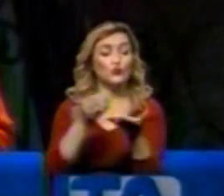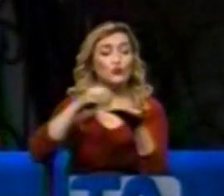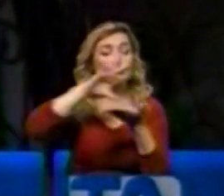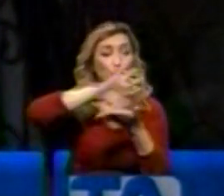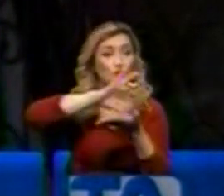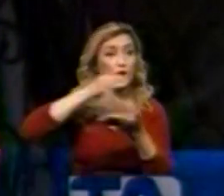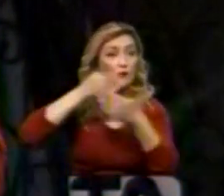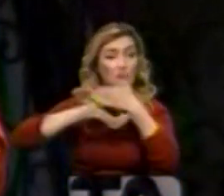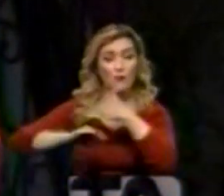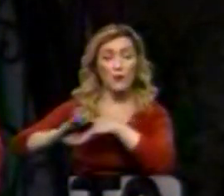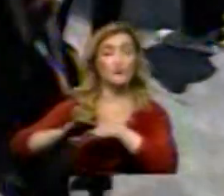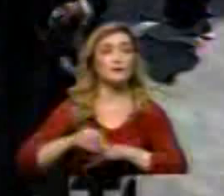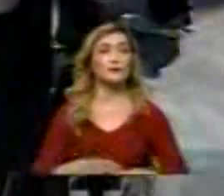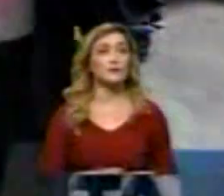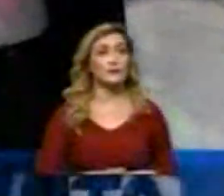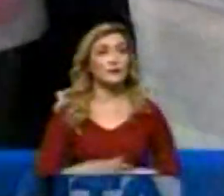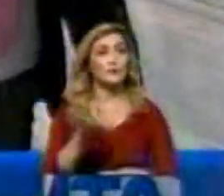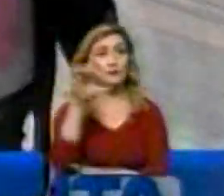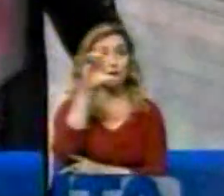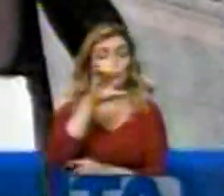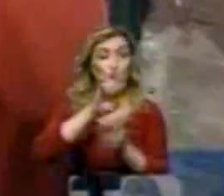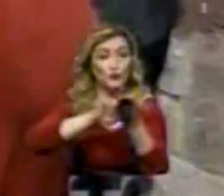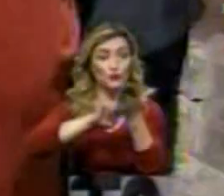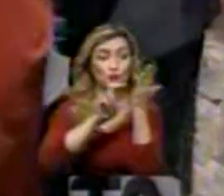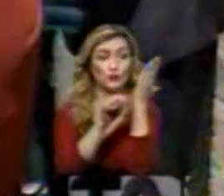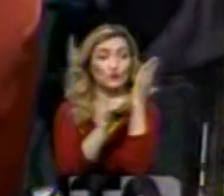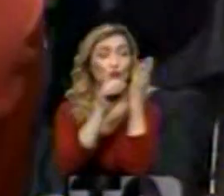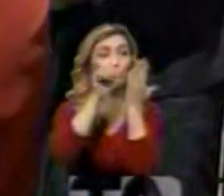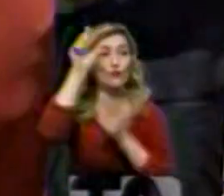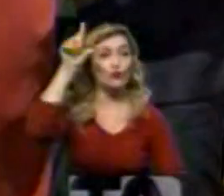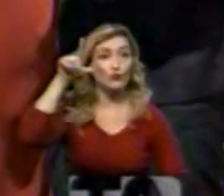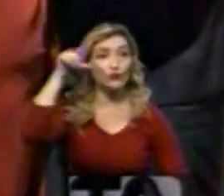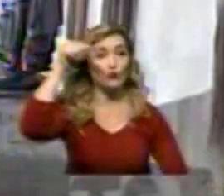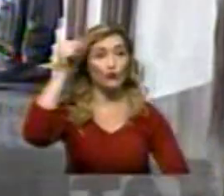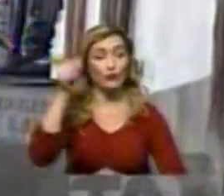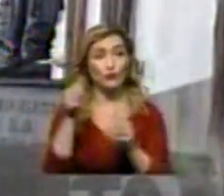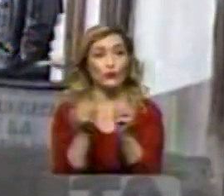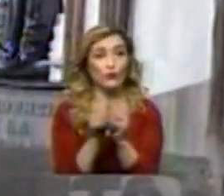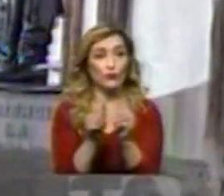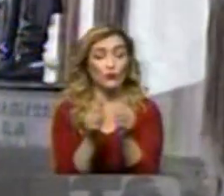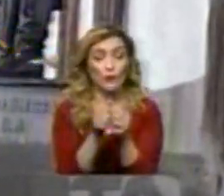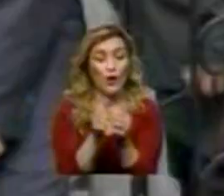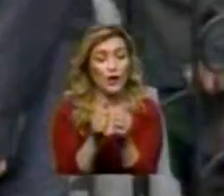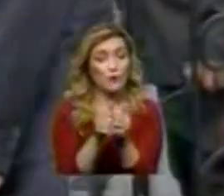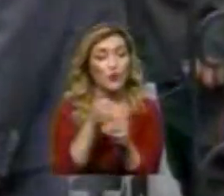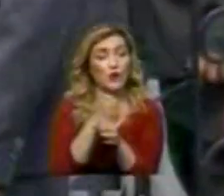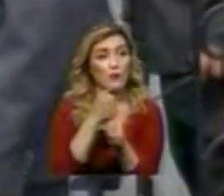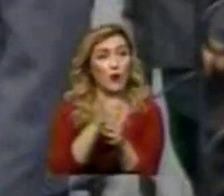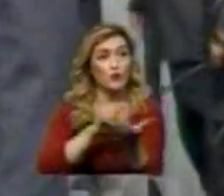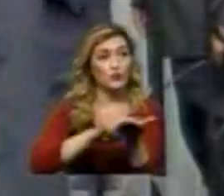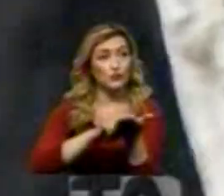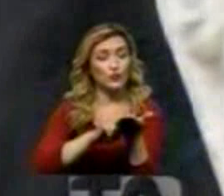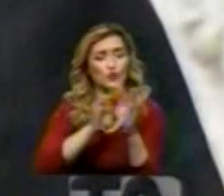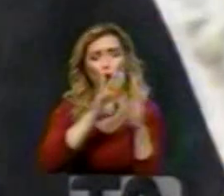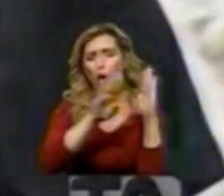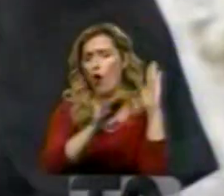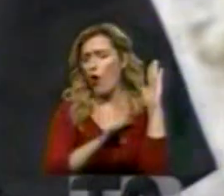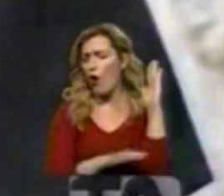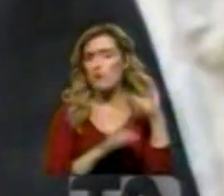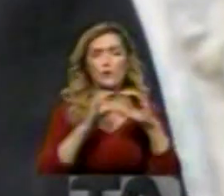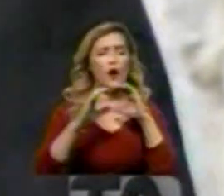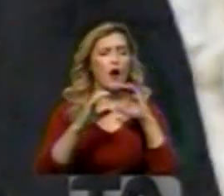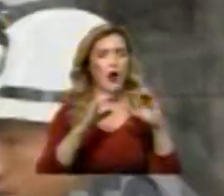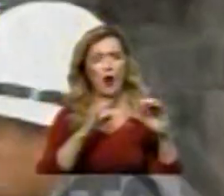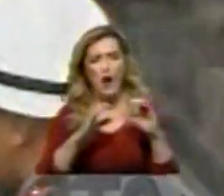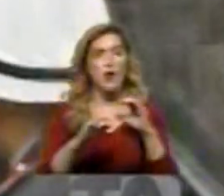mañana. Estuvieron reunidos este lunes los ministros de Gobierno en gabinete ampliado. Ellos durante todo el día conversaron con el primer